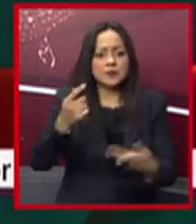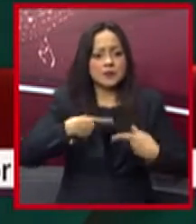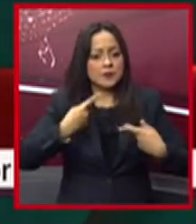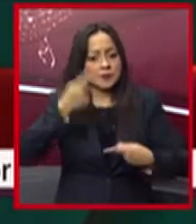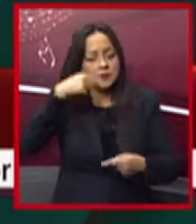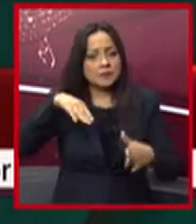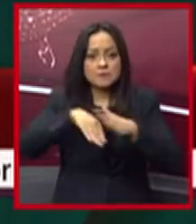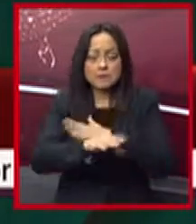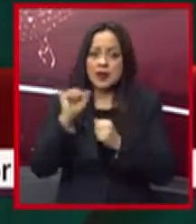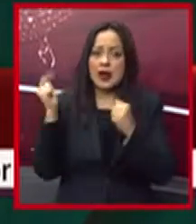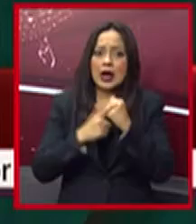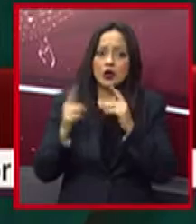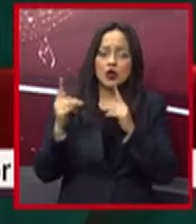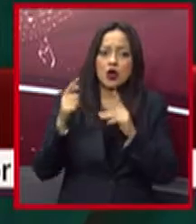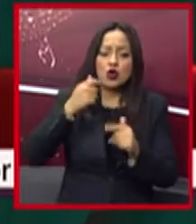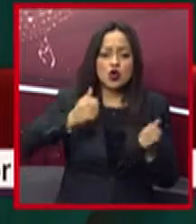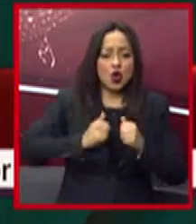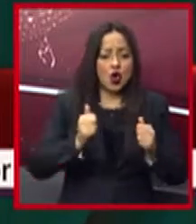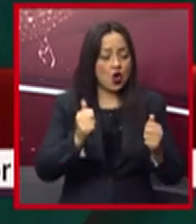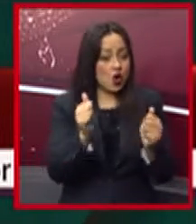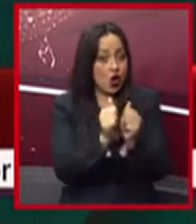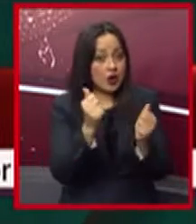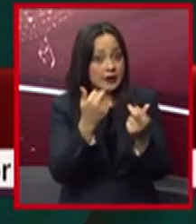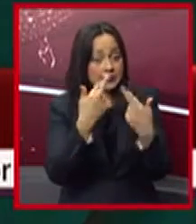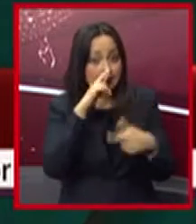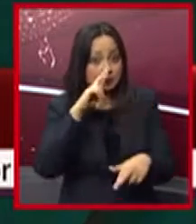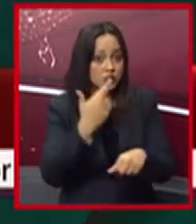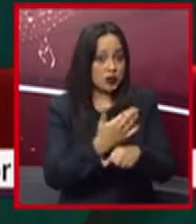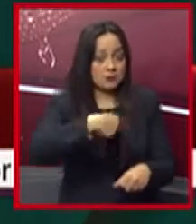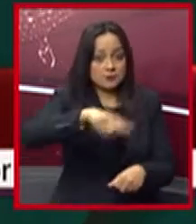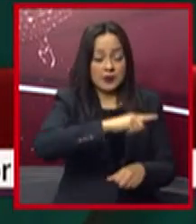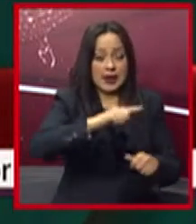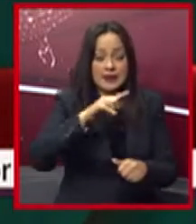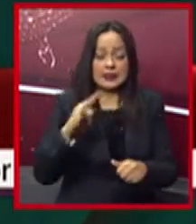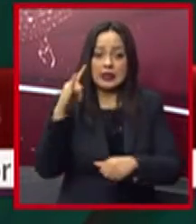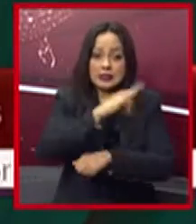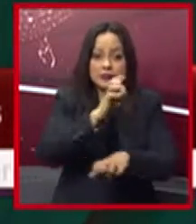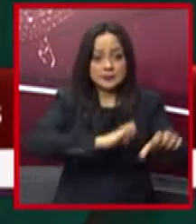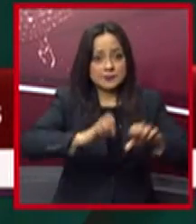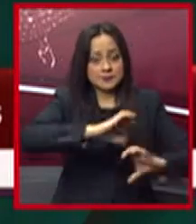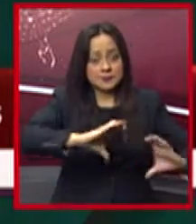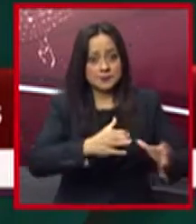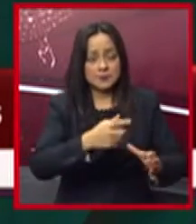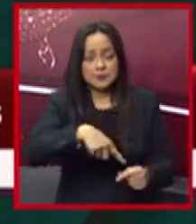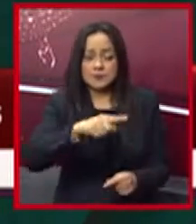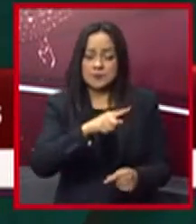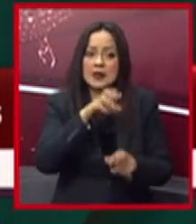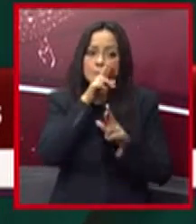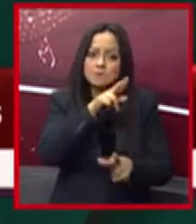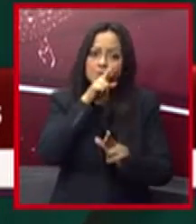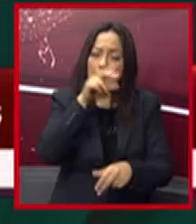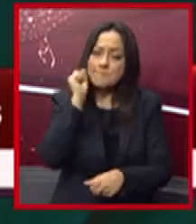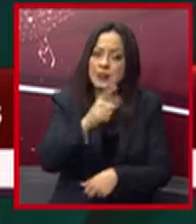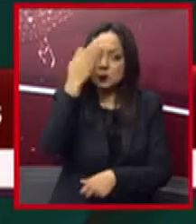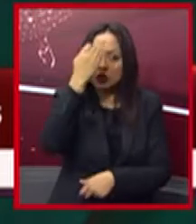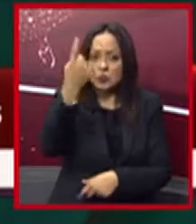inmediato en contacto con las líneas aéreas y poder resolver en ese momento cualquier